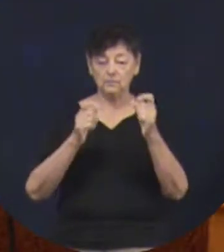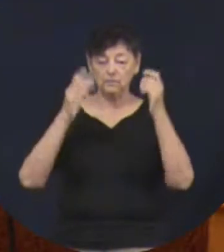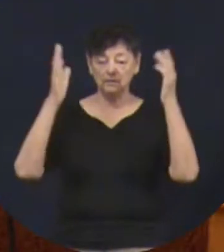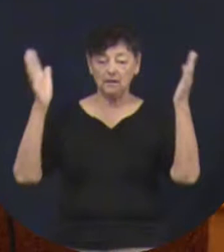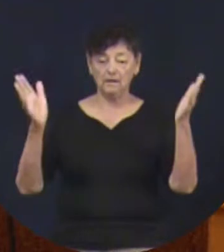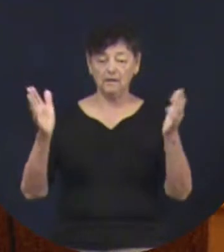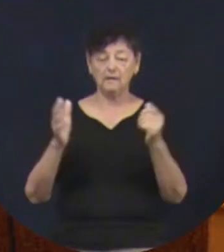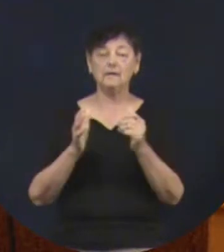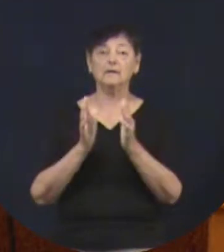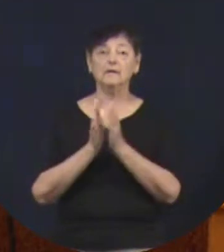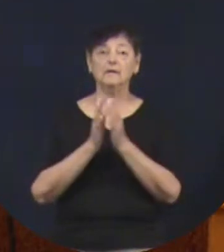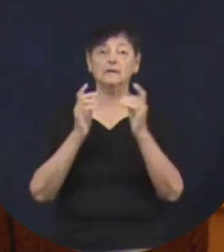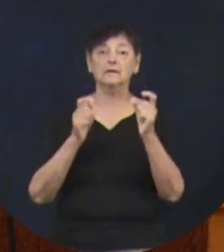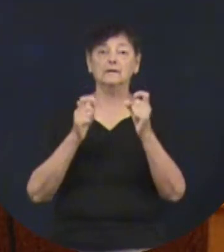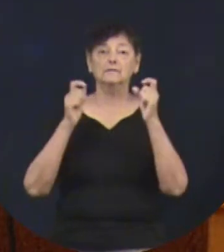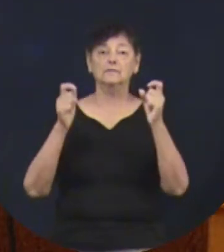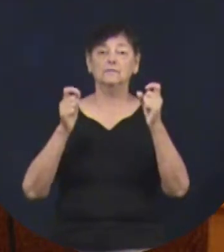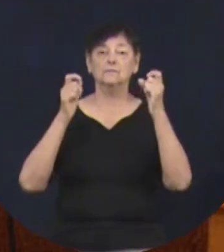Aleluya,